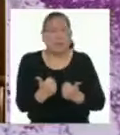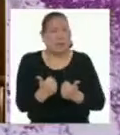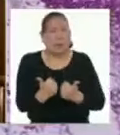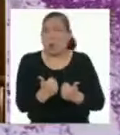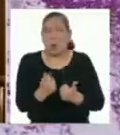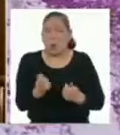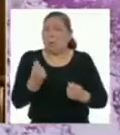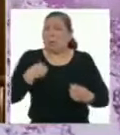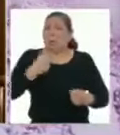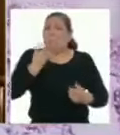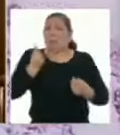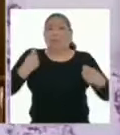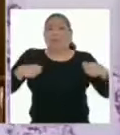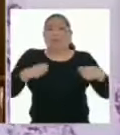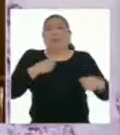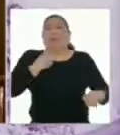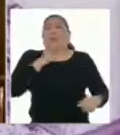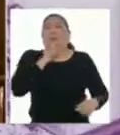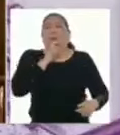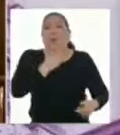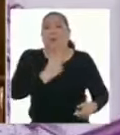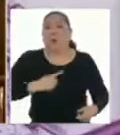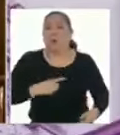no arrogancia.